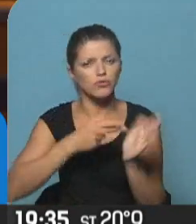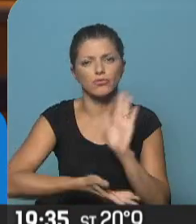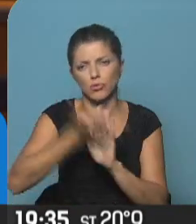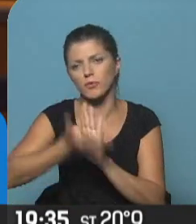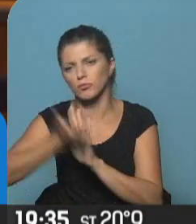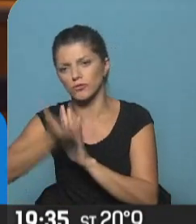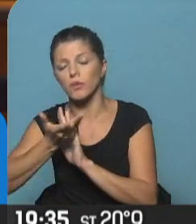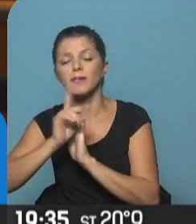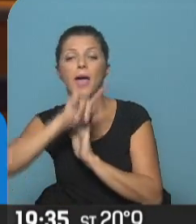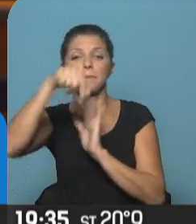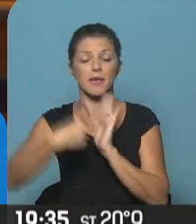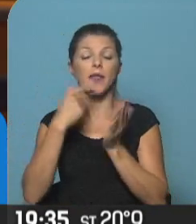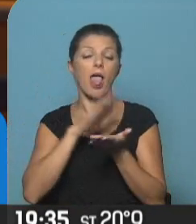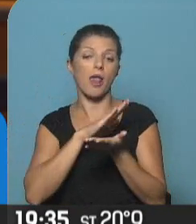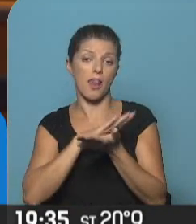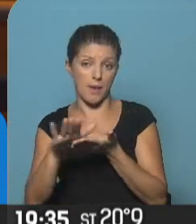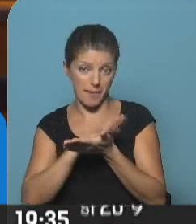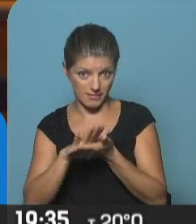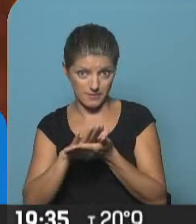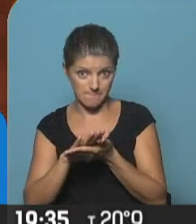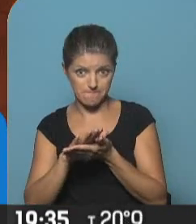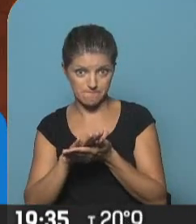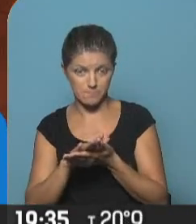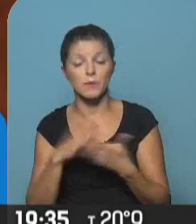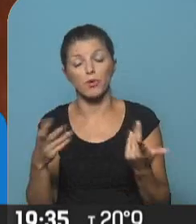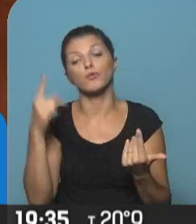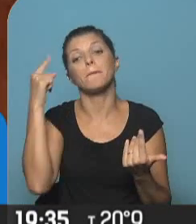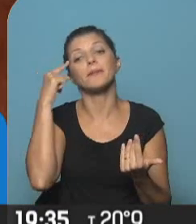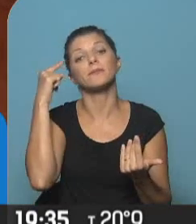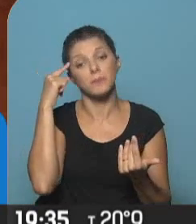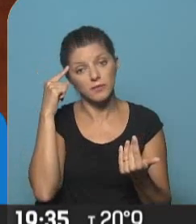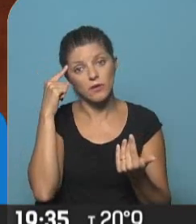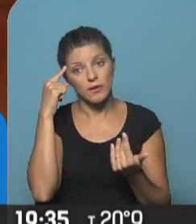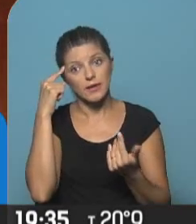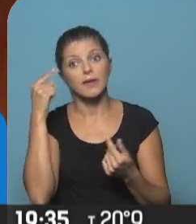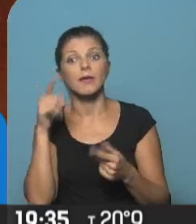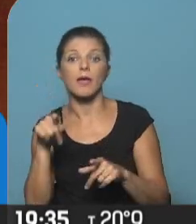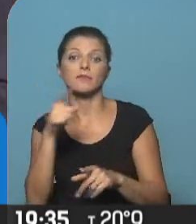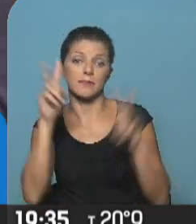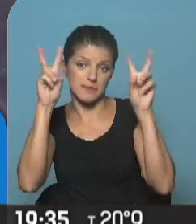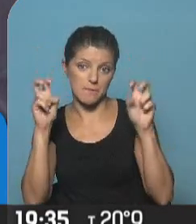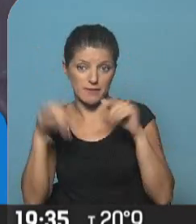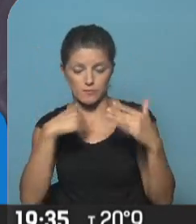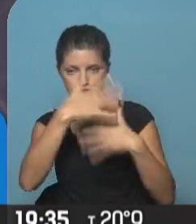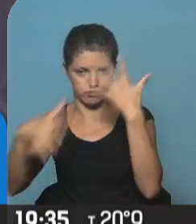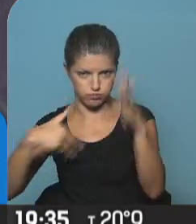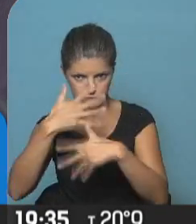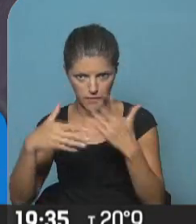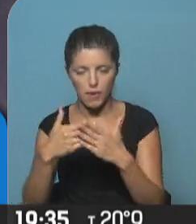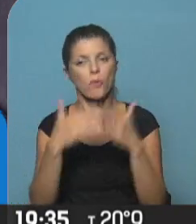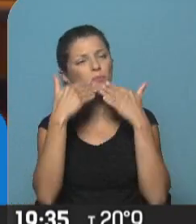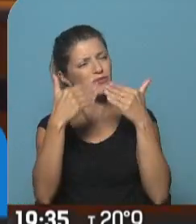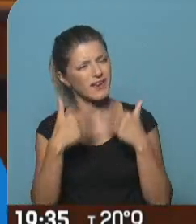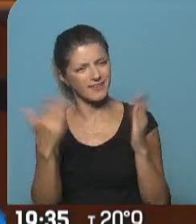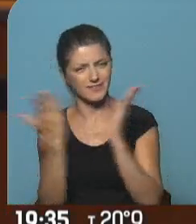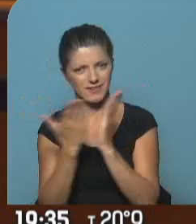también la base social del gobierno en gran parte, y por eso la repercusión política y la sensibilidad que ha tenido este tema. Pablo Rojo, muchísimas gracias por el